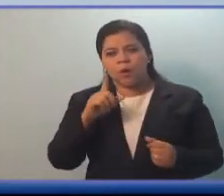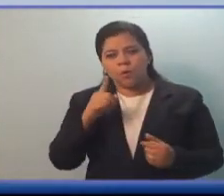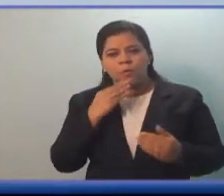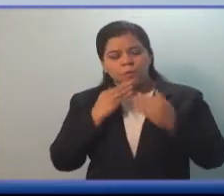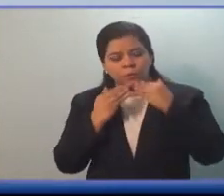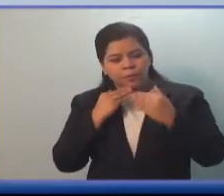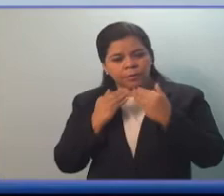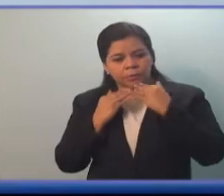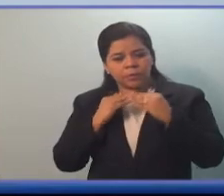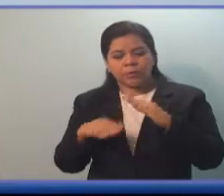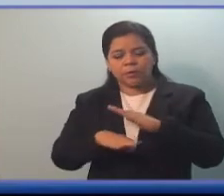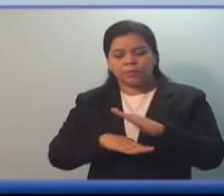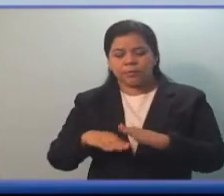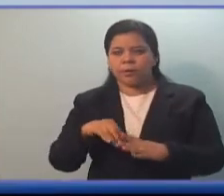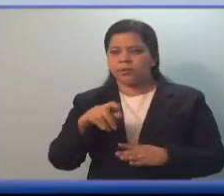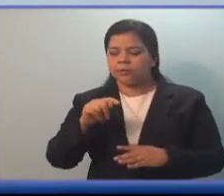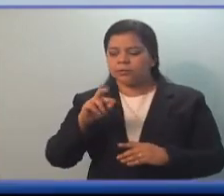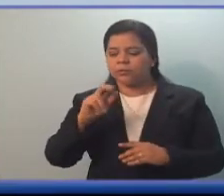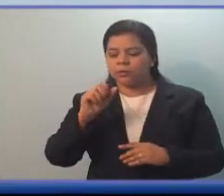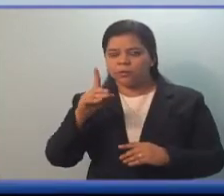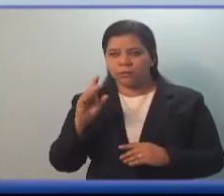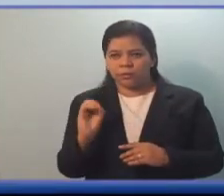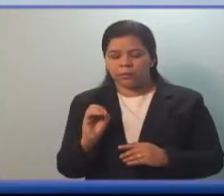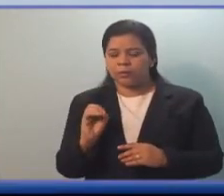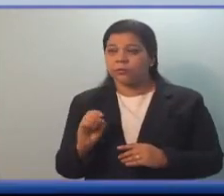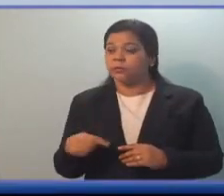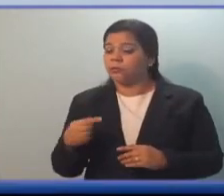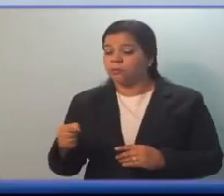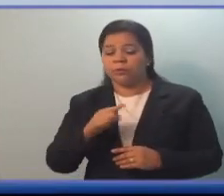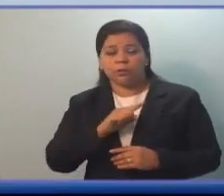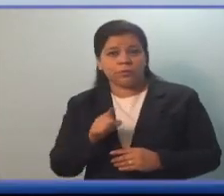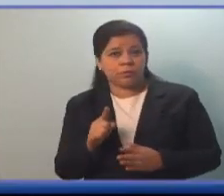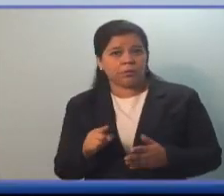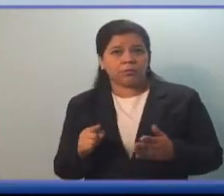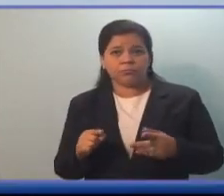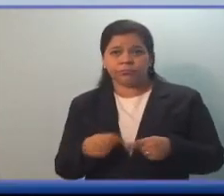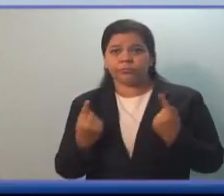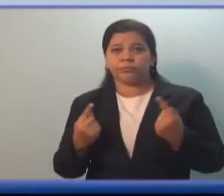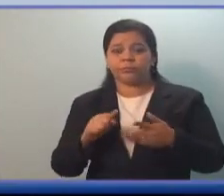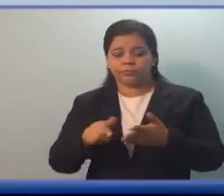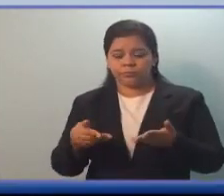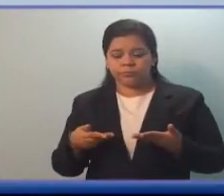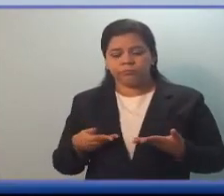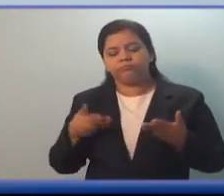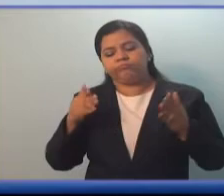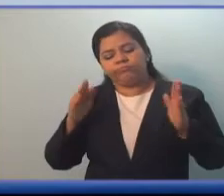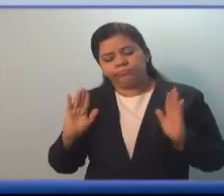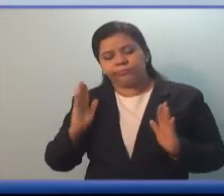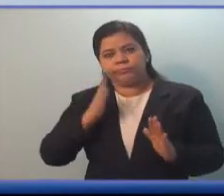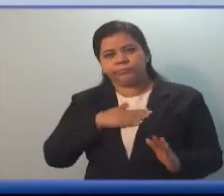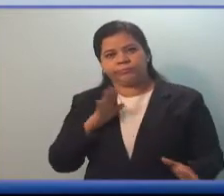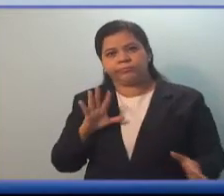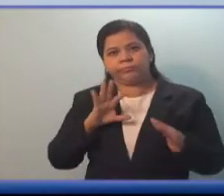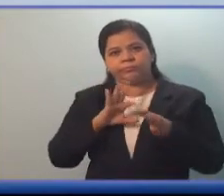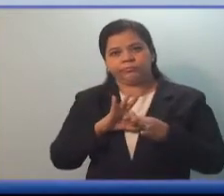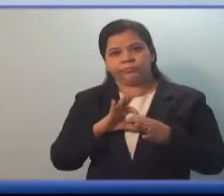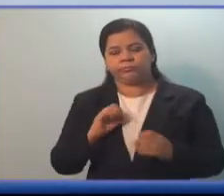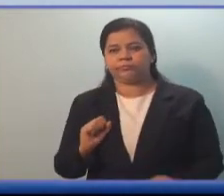interpretación en base al tratado, siempre y cuando no se vulneren los derechos. Esa es la relación que yo pues puedo decir,